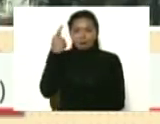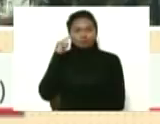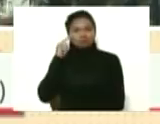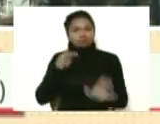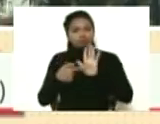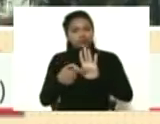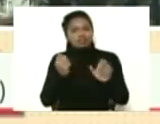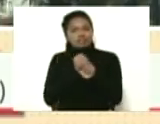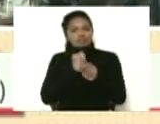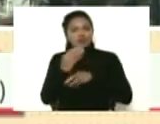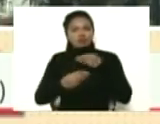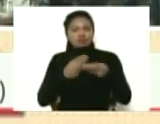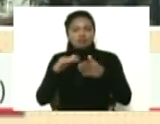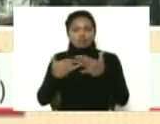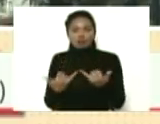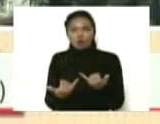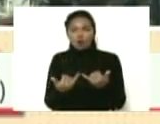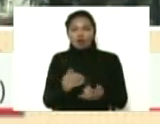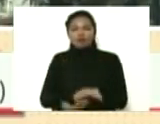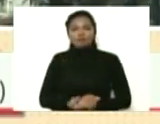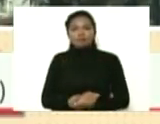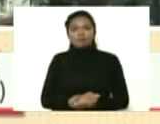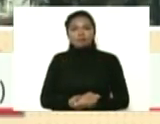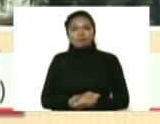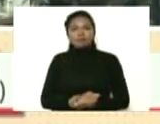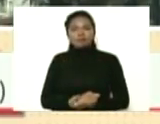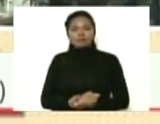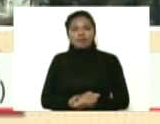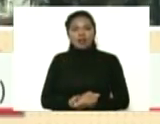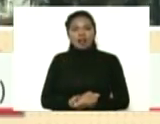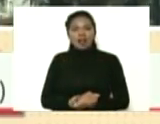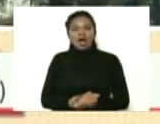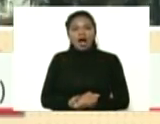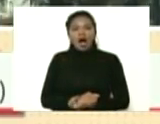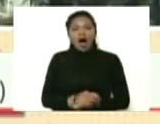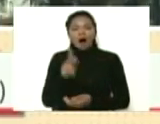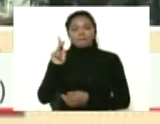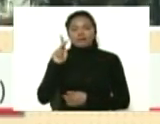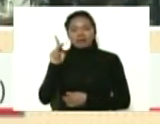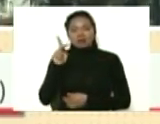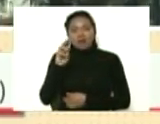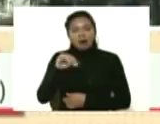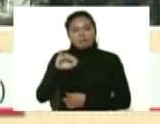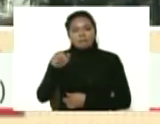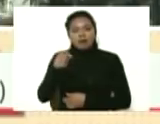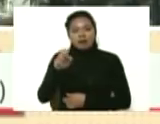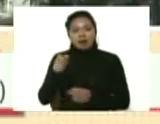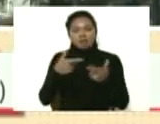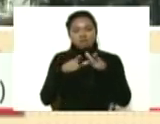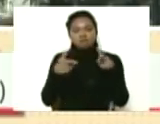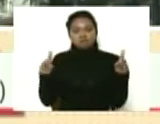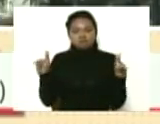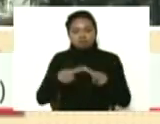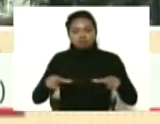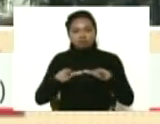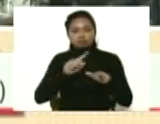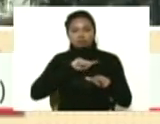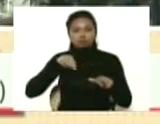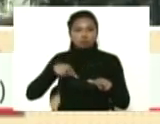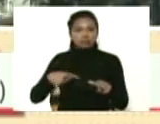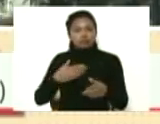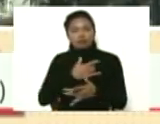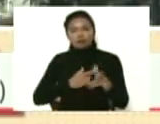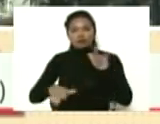viene realizando en la parroquia Miguel Peña, en el fortalecimiento y expansión de nuestra